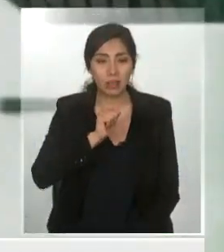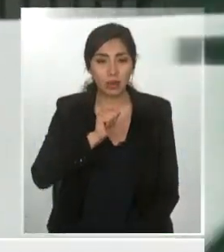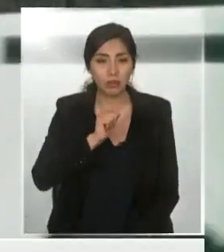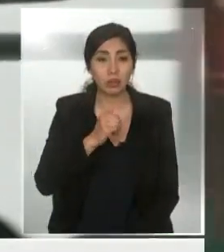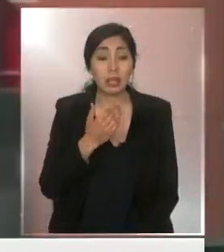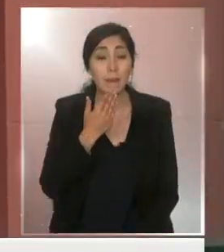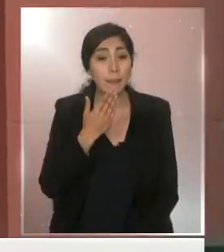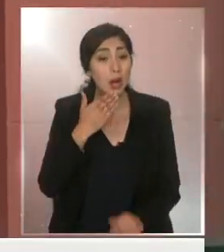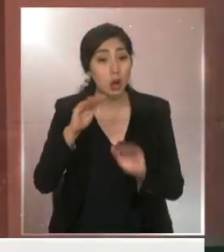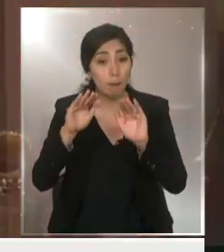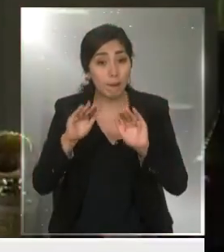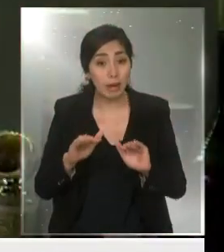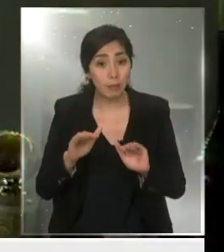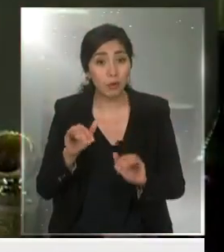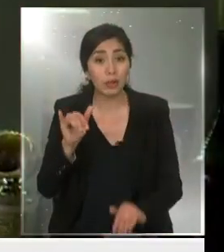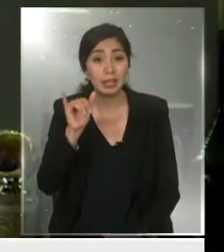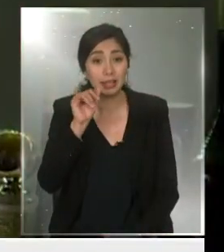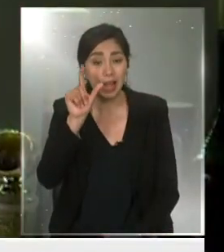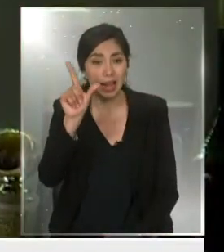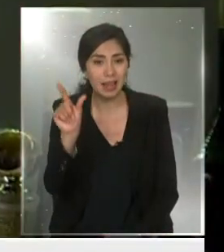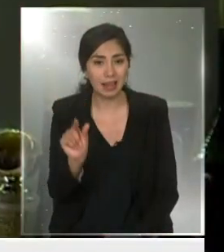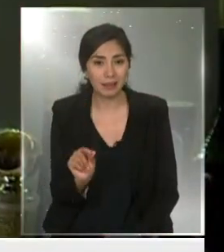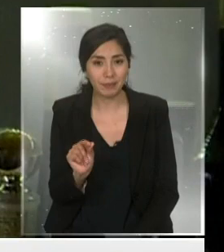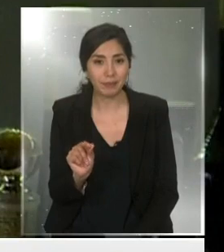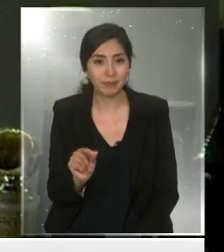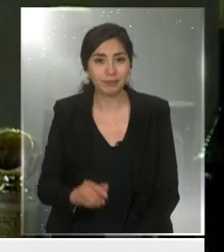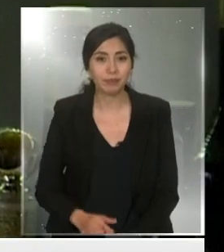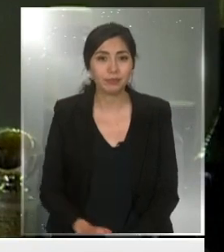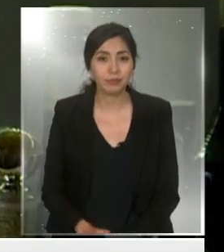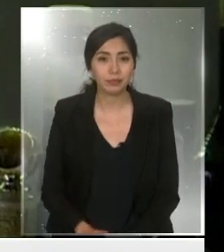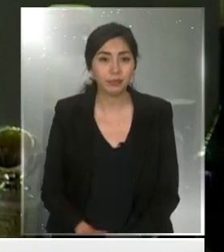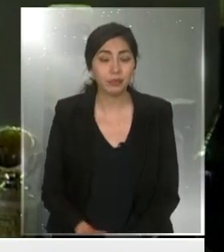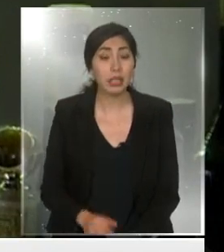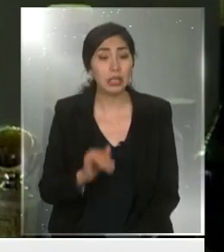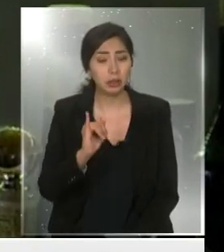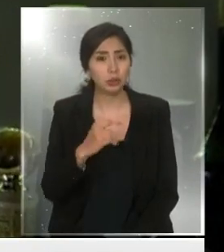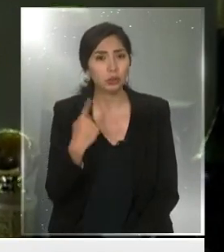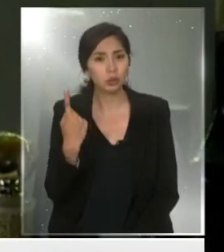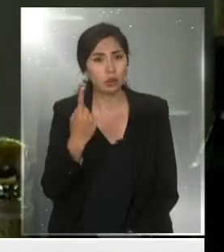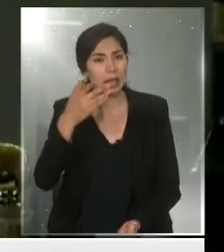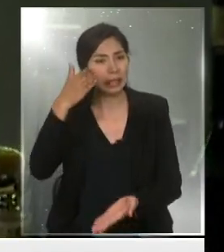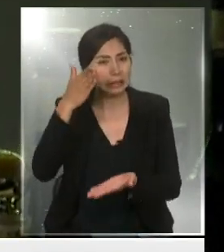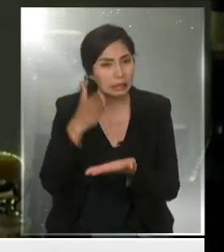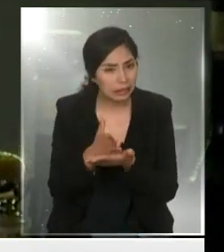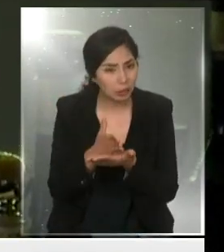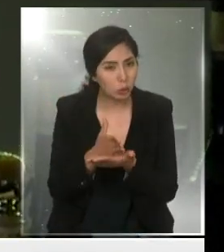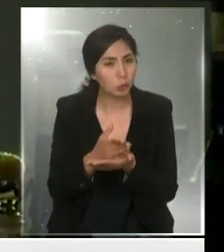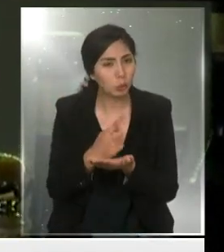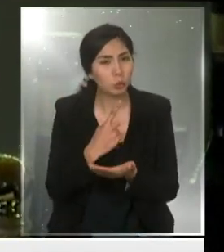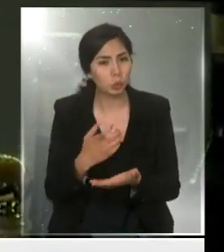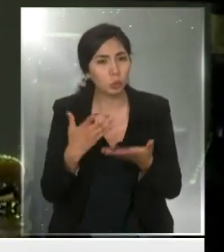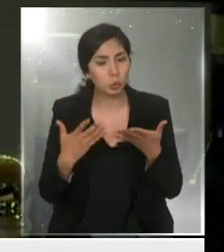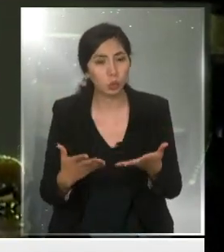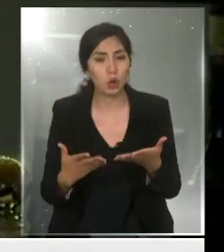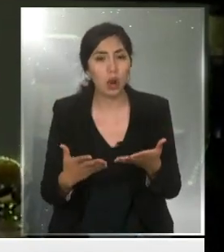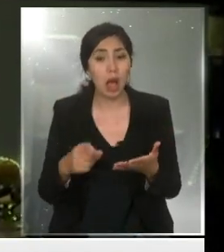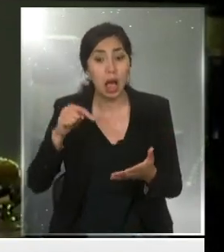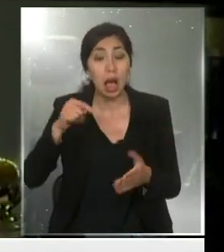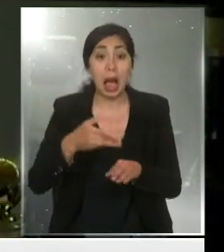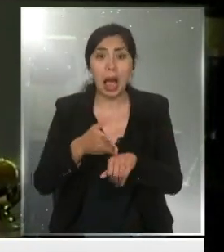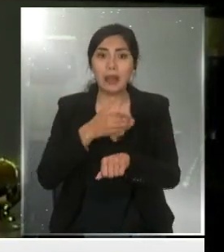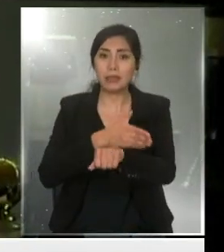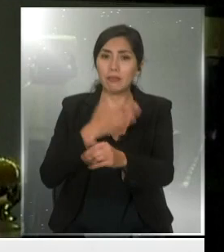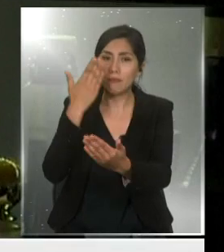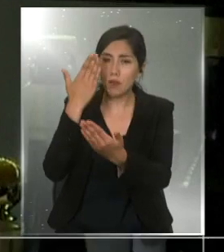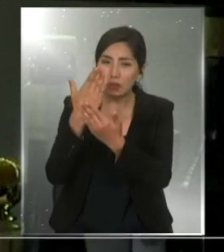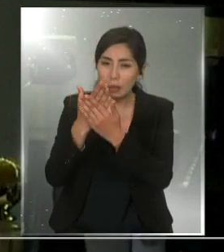similar a lo que ocurre en Italia. Severi, duri, prima, sí. Debemos ser estrictos y duros. Mientras antes enfrentemos este asunto,